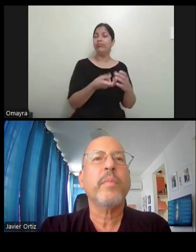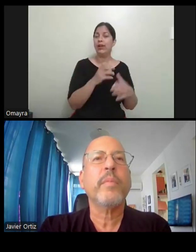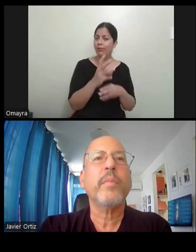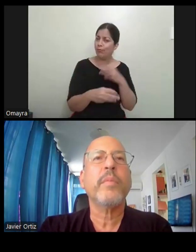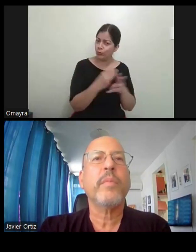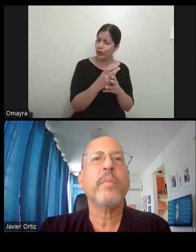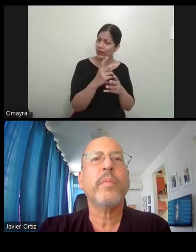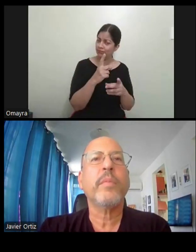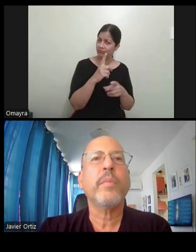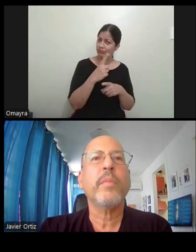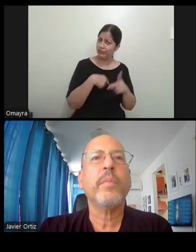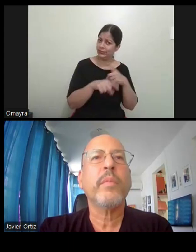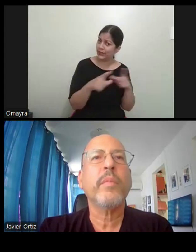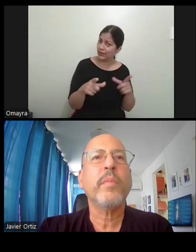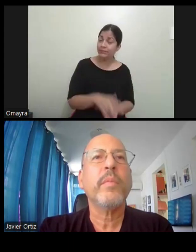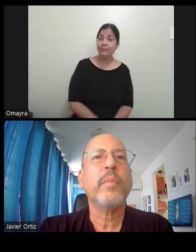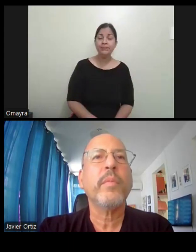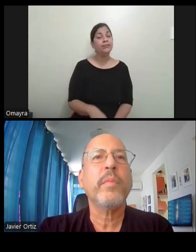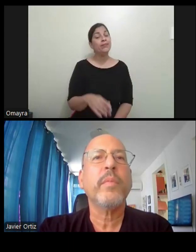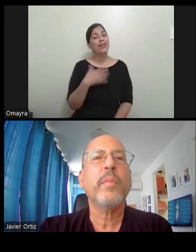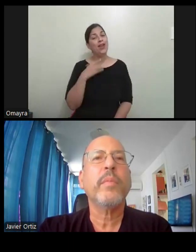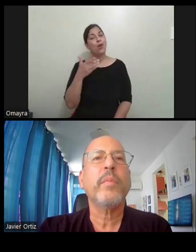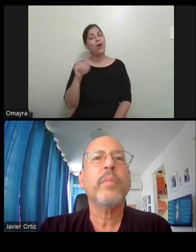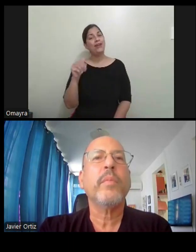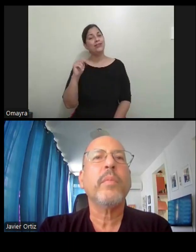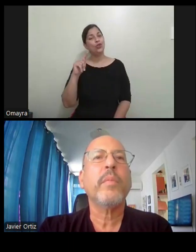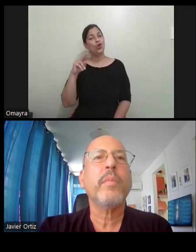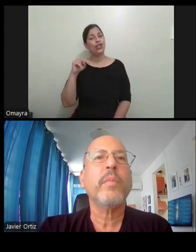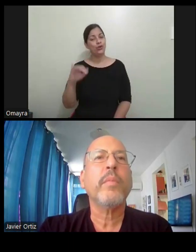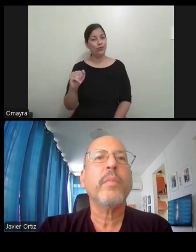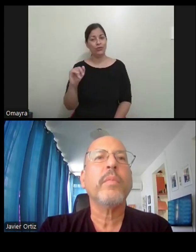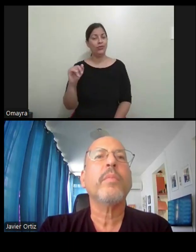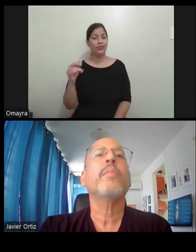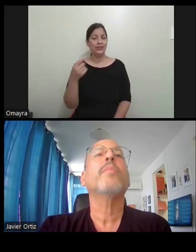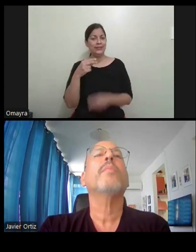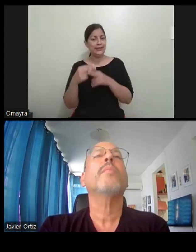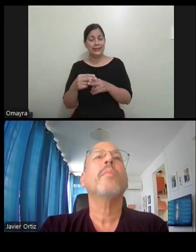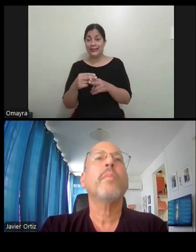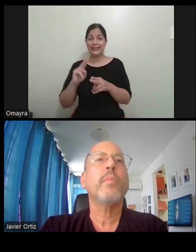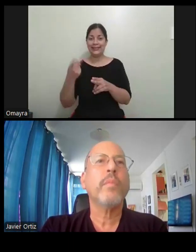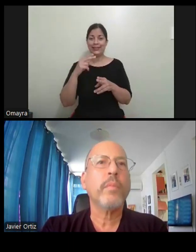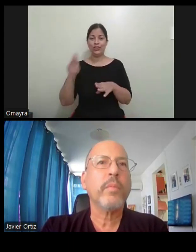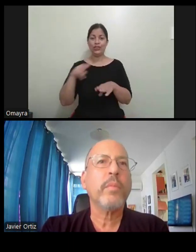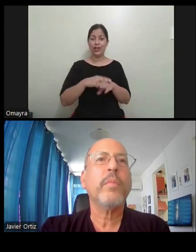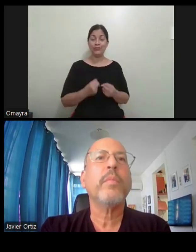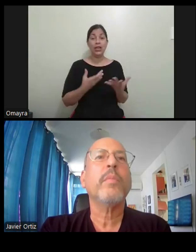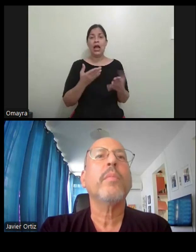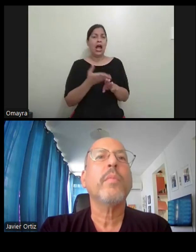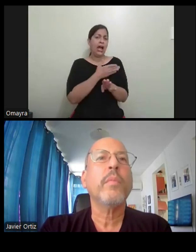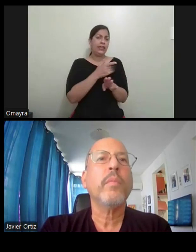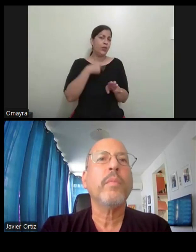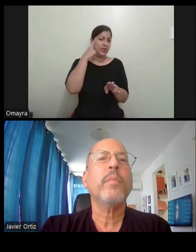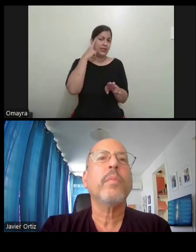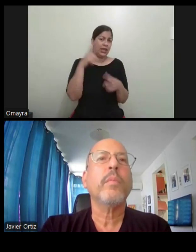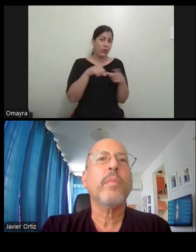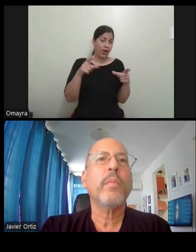señas? Fue, como le llama Antonio Gramsci, second nature, segunda naturaleza. Antes de yo pensar en un lenguaje,